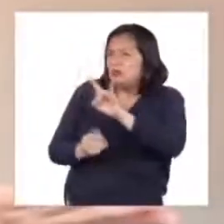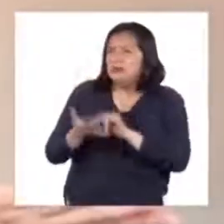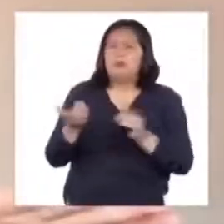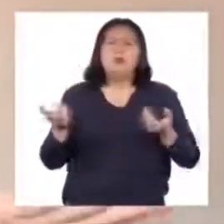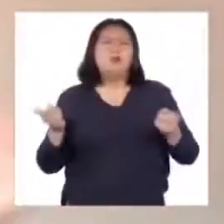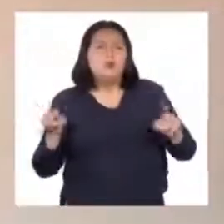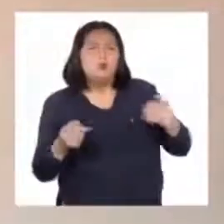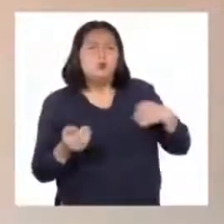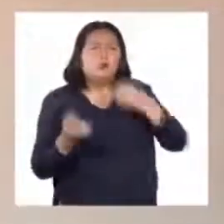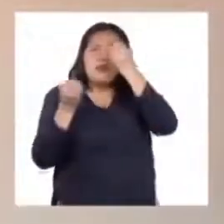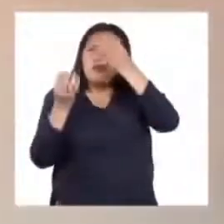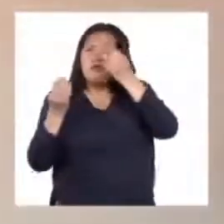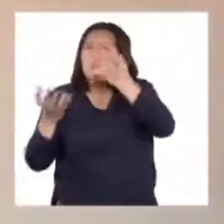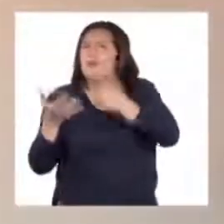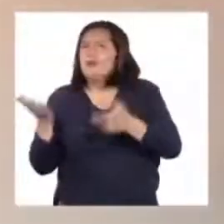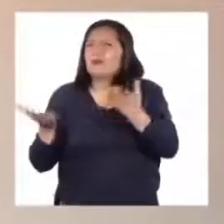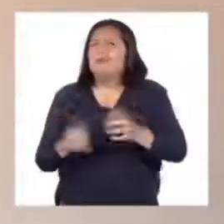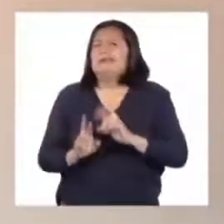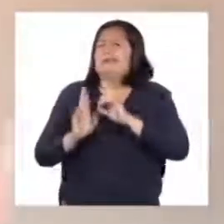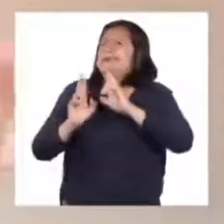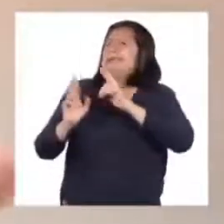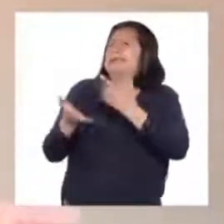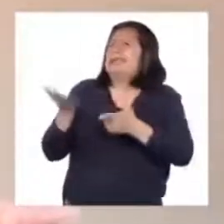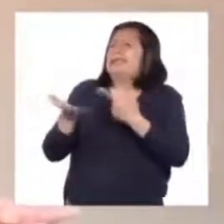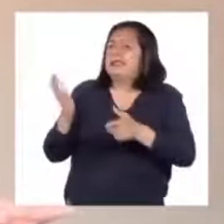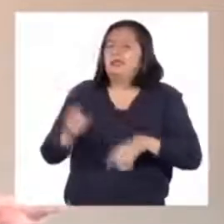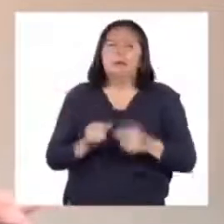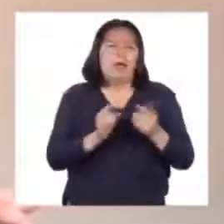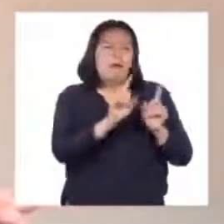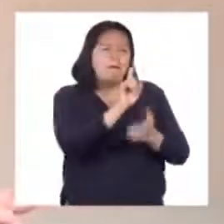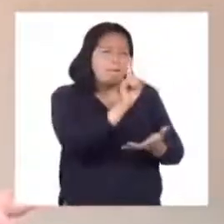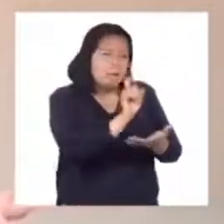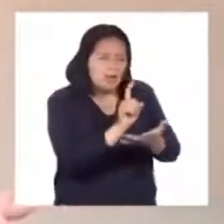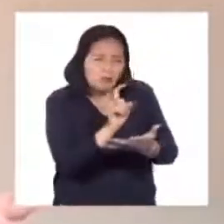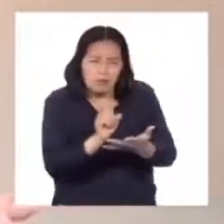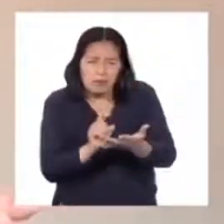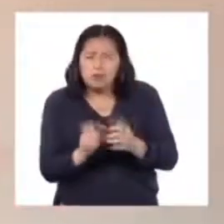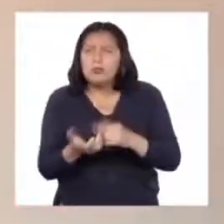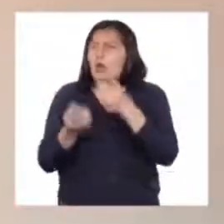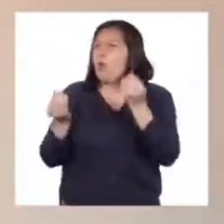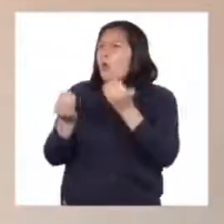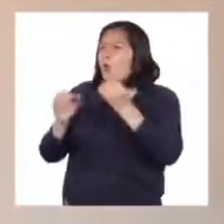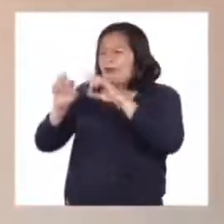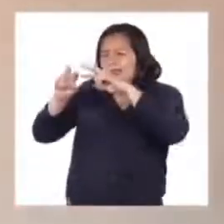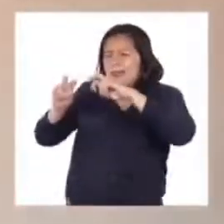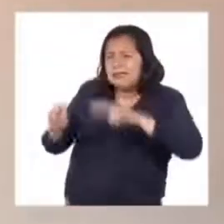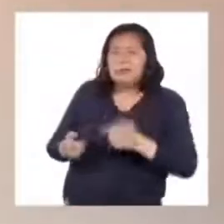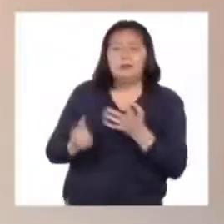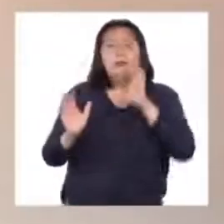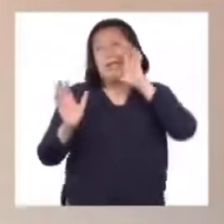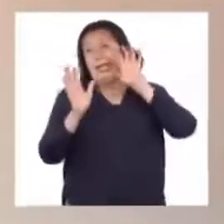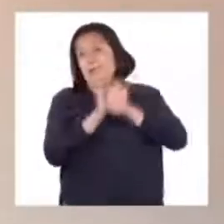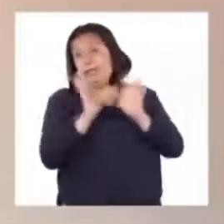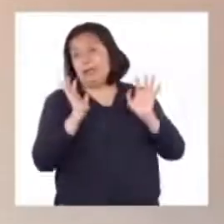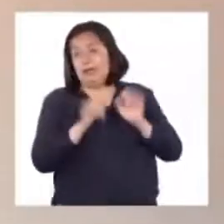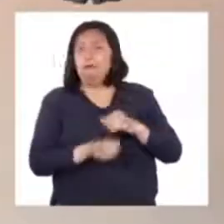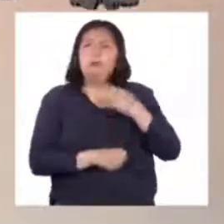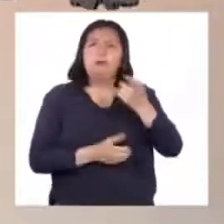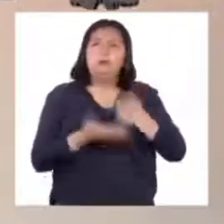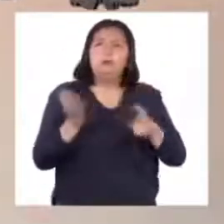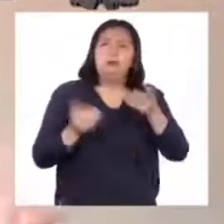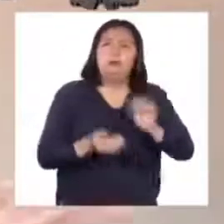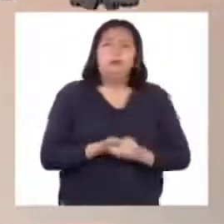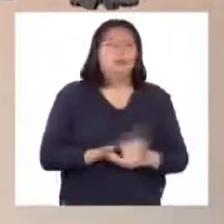cuando queremos informar sobre los resultados de una encuesta o en investigaciones. Por ejemplo, sobre la